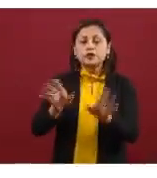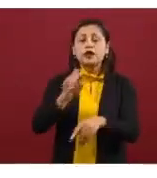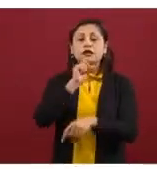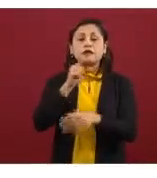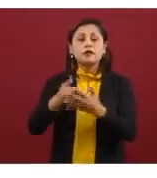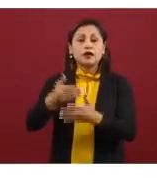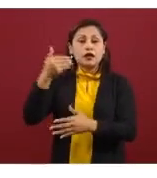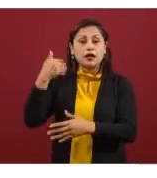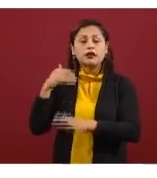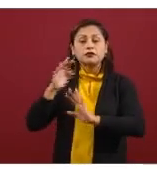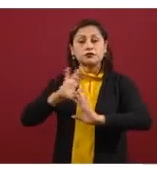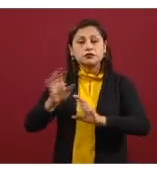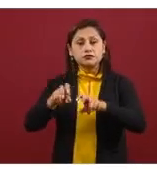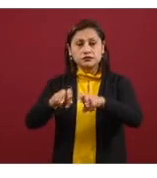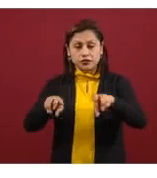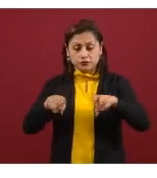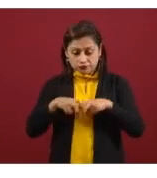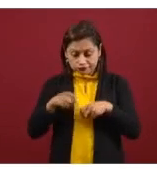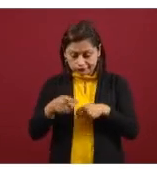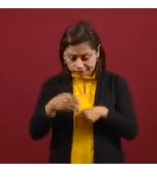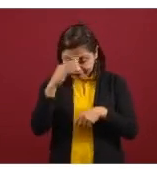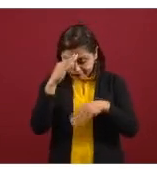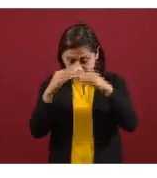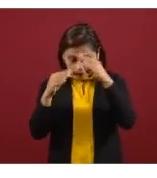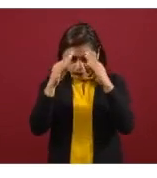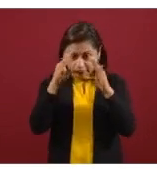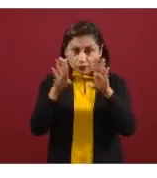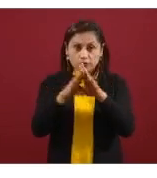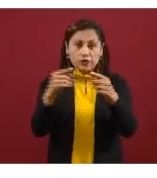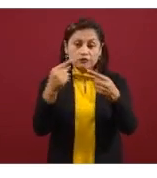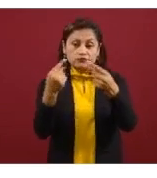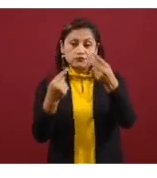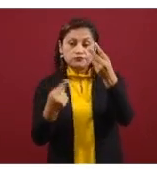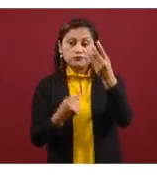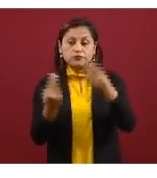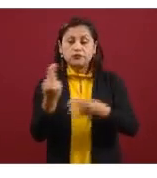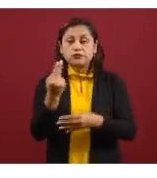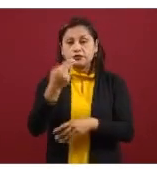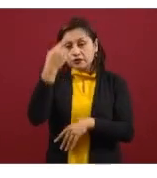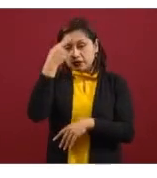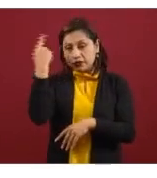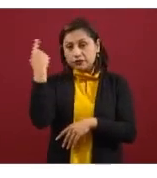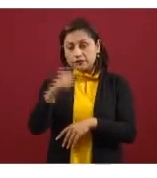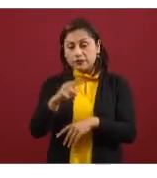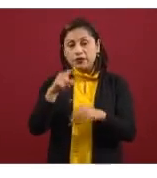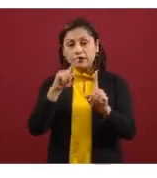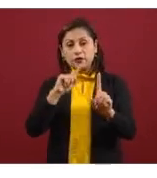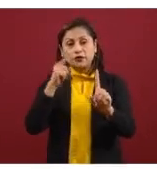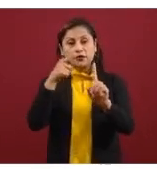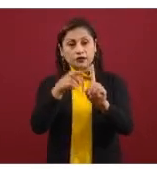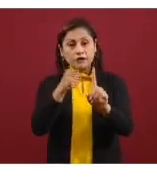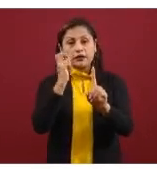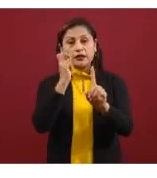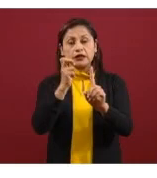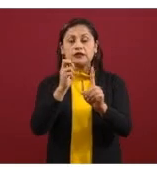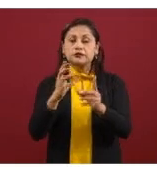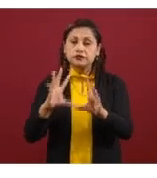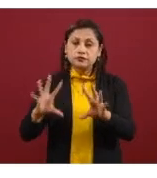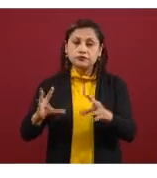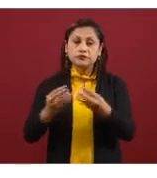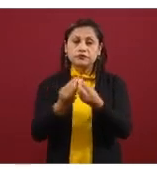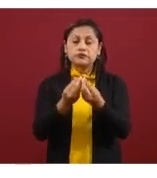se llevó a cabo un análisis de necesidades a efecto de que el requerimiento consolidado cuente con elementos